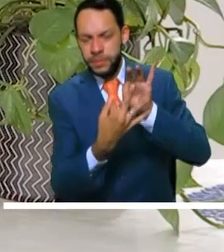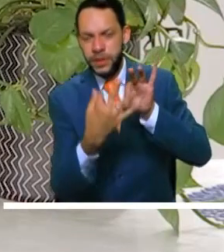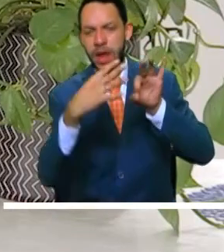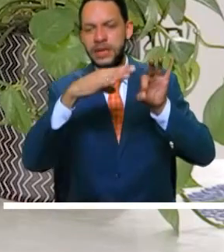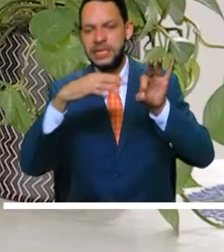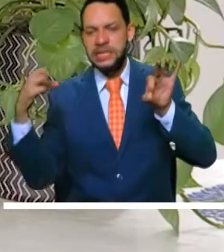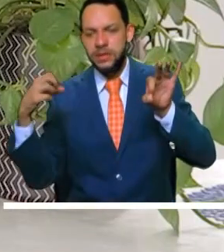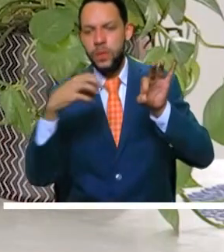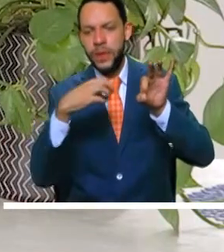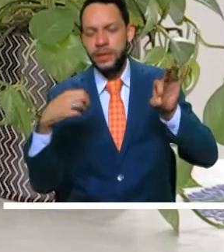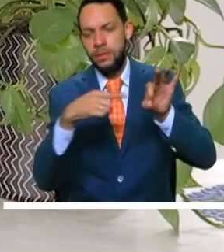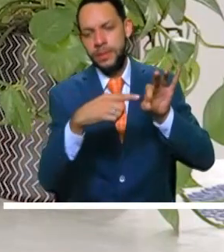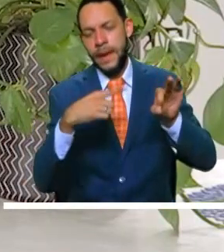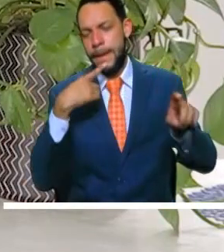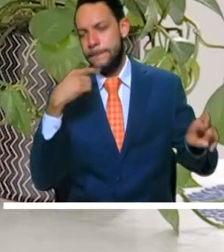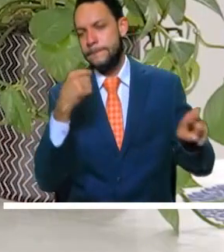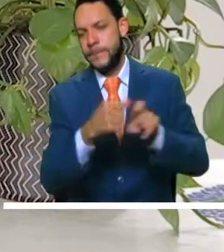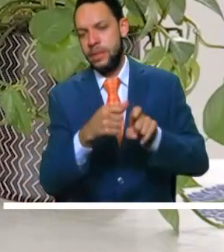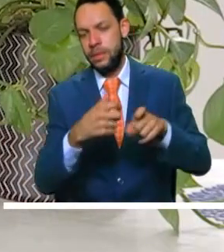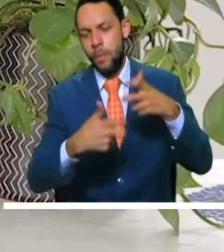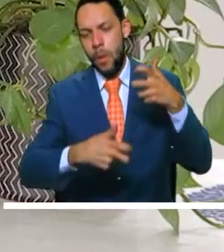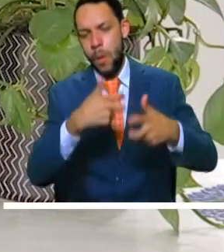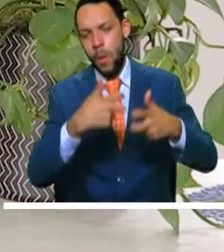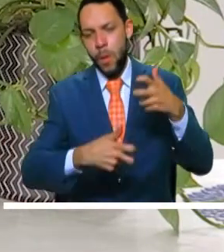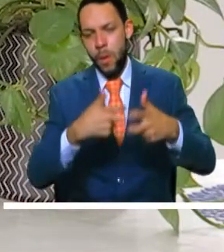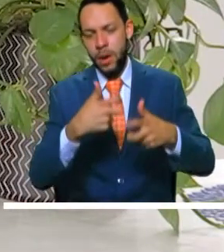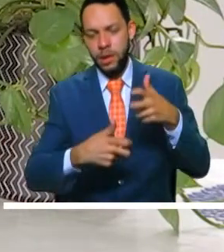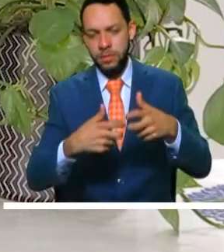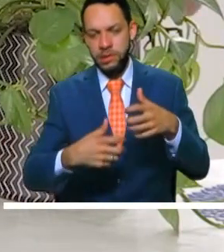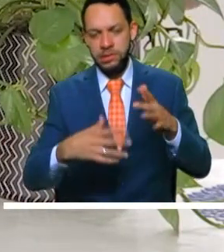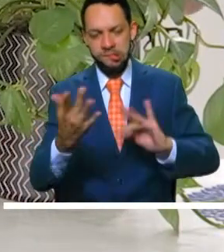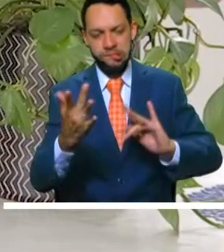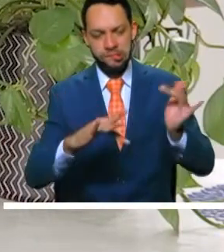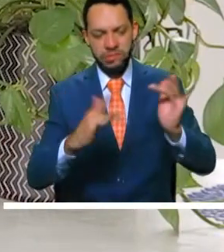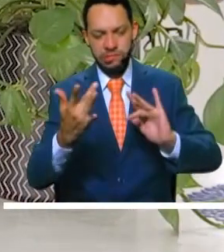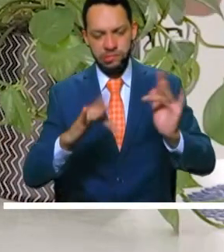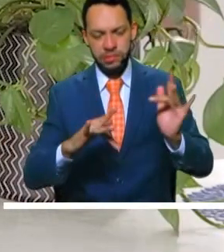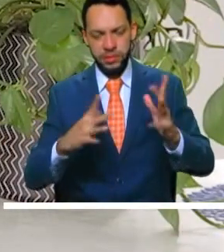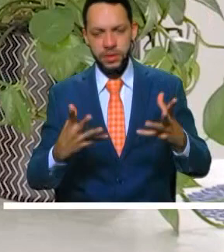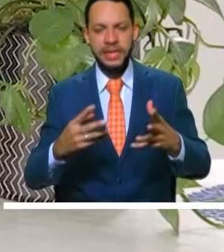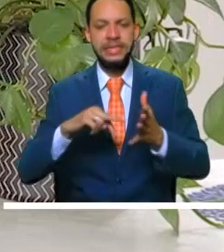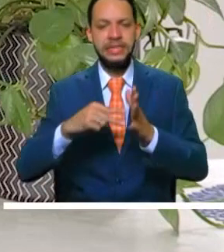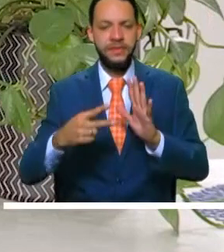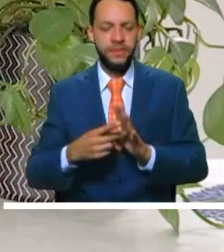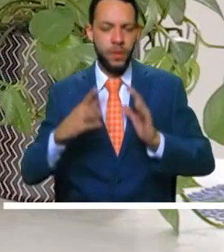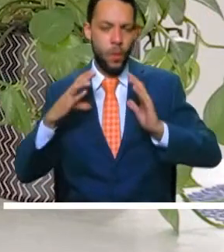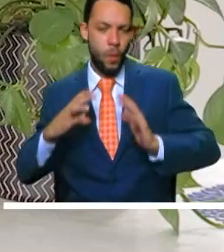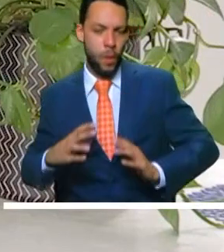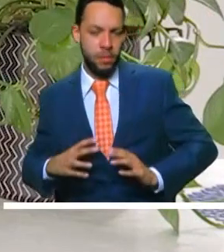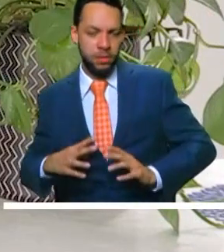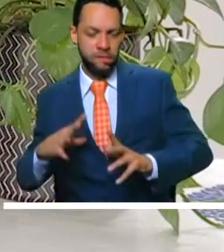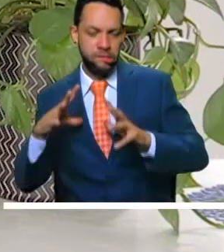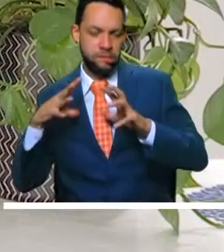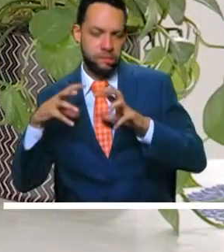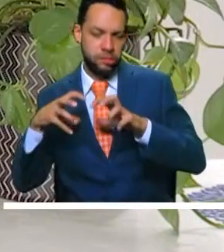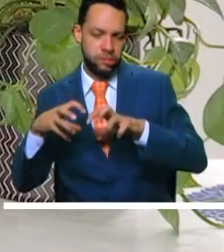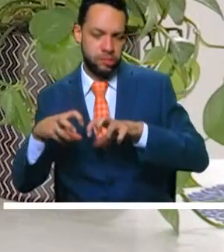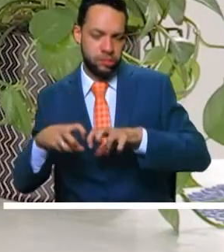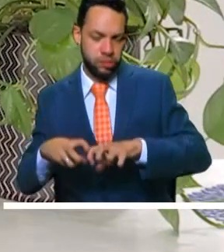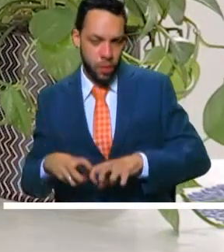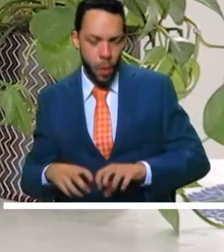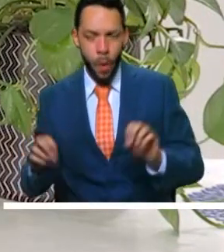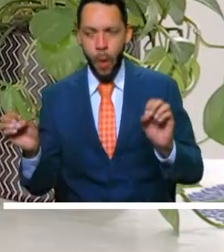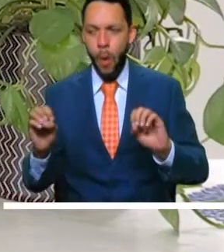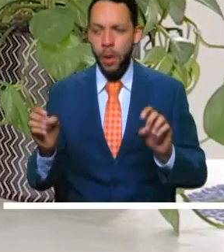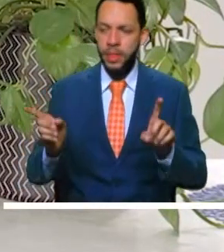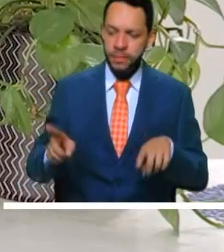de nuestros electrones buenos, a una molécula buena, y la desorganiza, y nos vamos desorganizando todo el cuerpo hasta llegar al mismo estado inflamatorio por